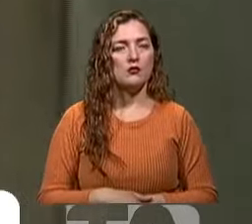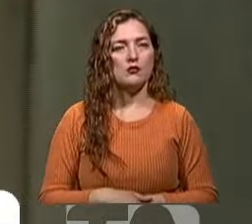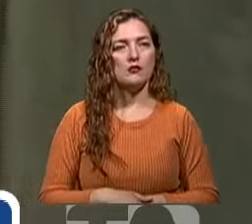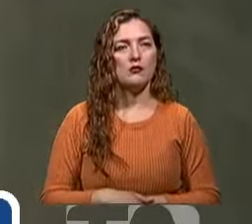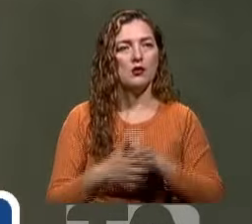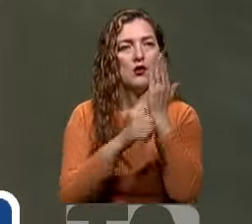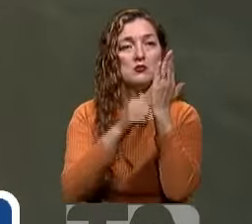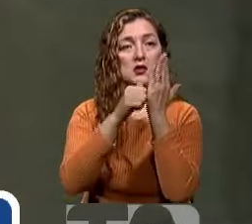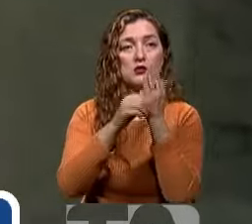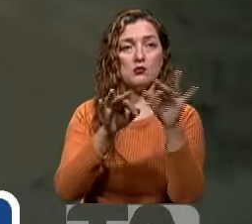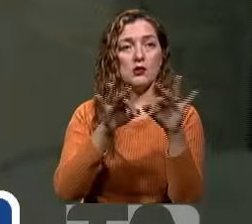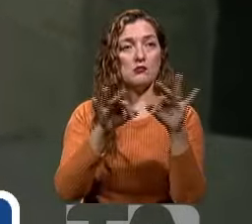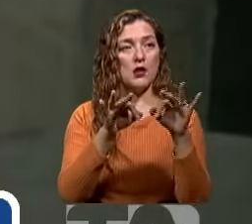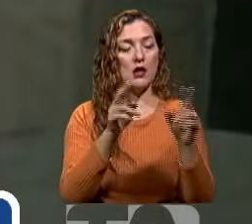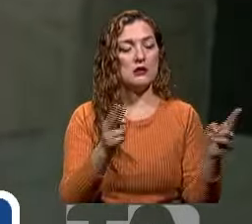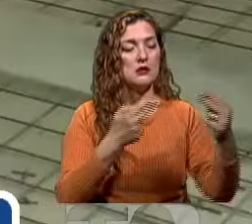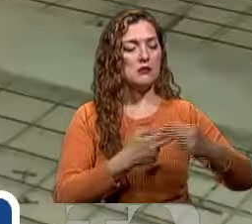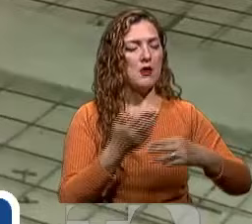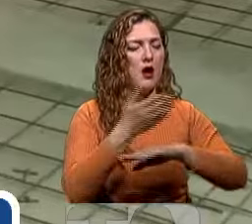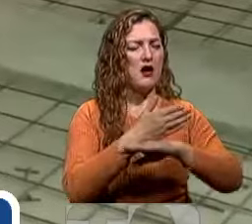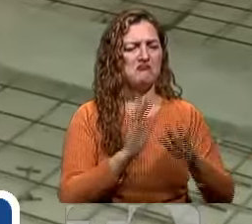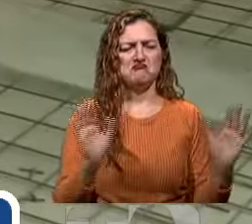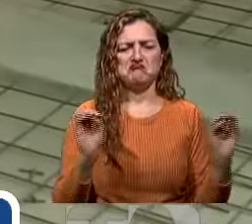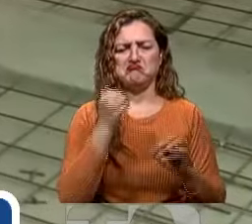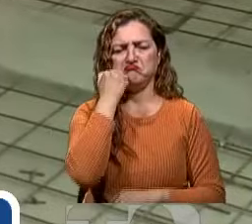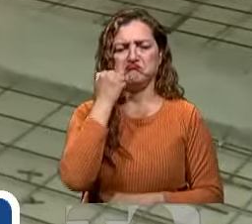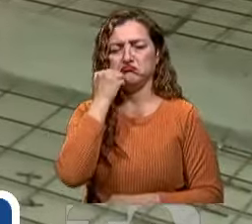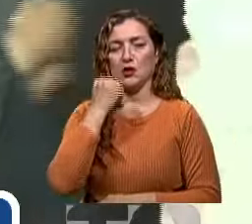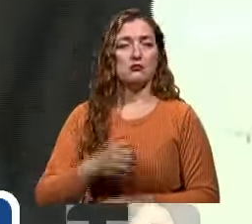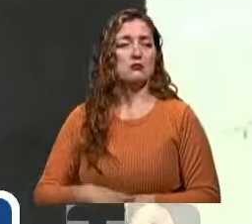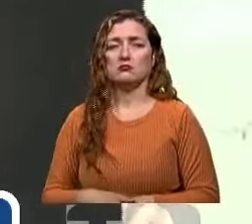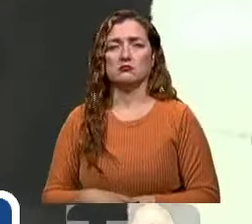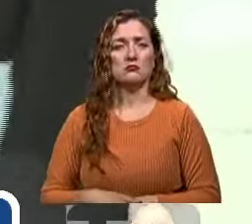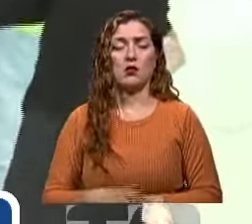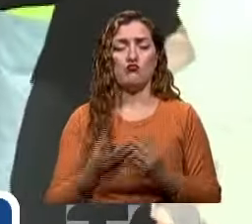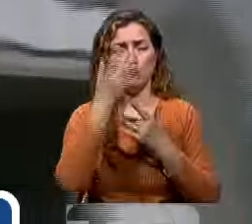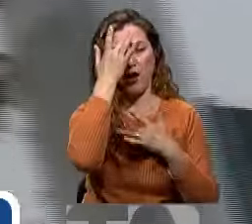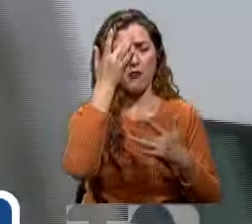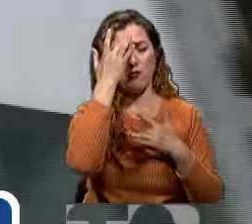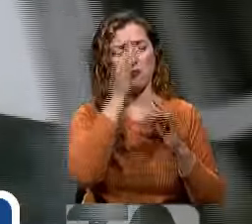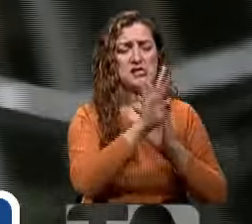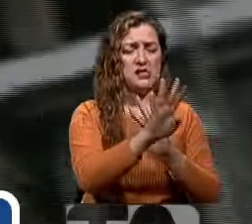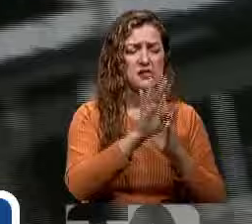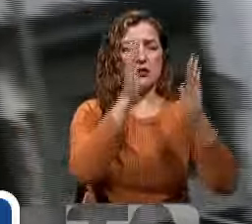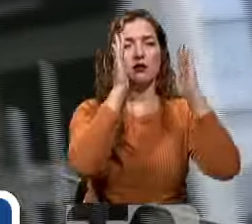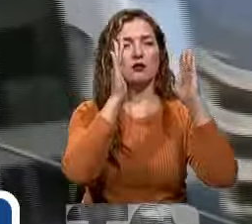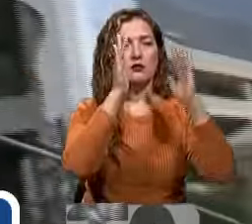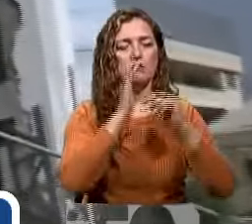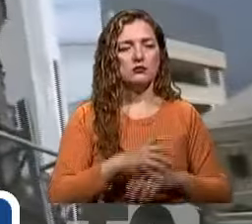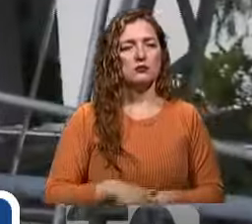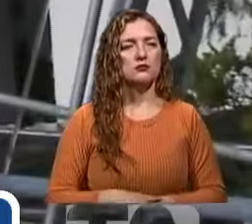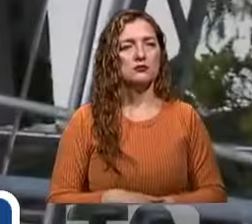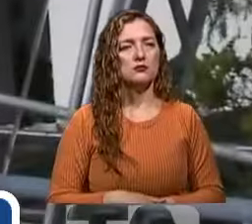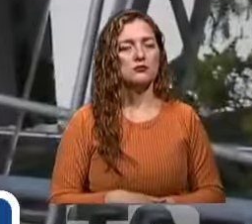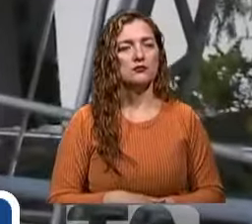el ministro de la Rama, estas salas no contaban con las condiciones adecuadas para recibir a los miles de pacientes que se atienden en esta casa de